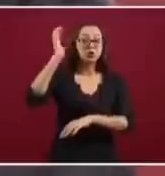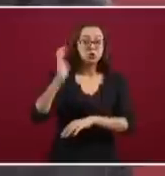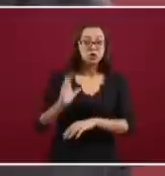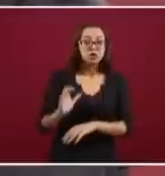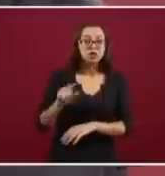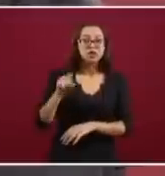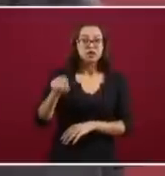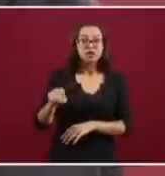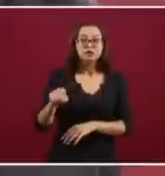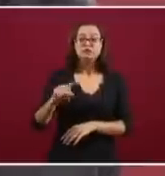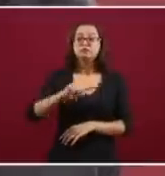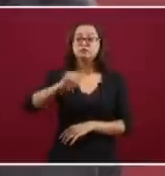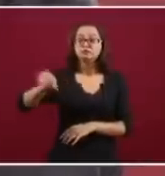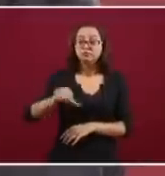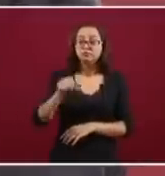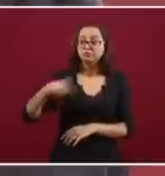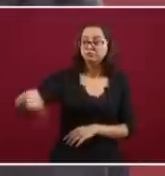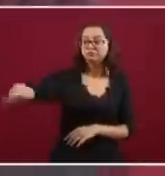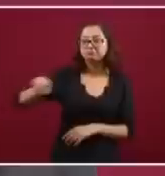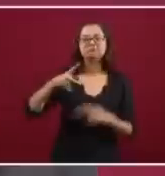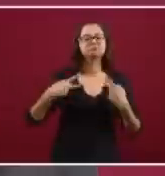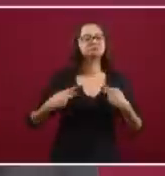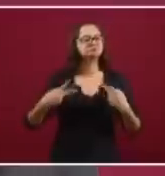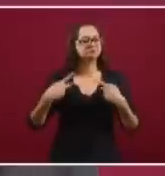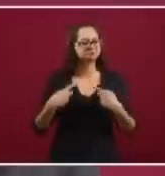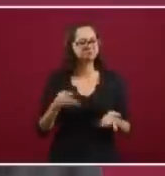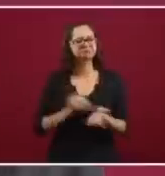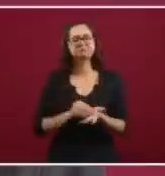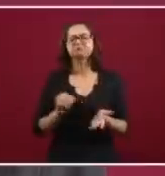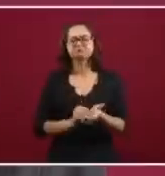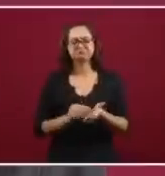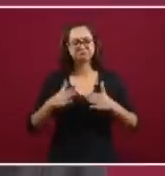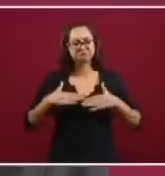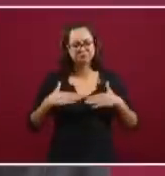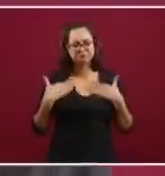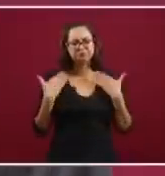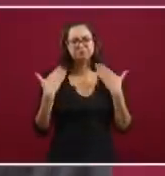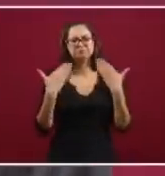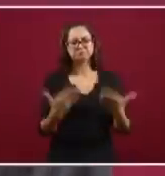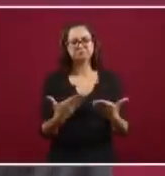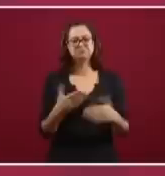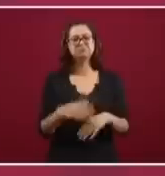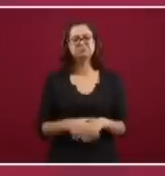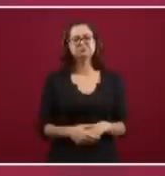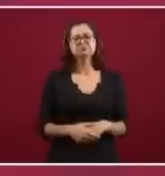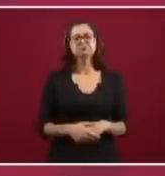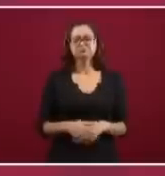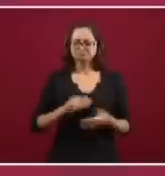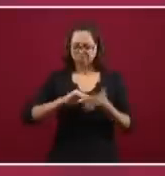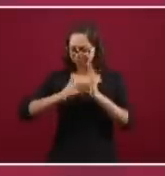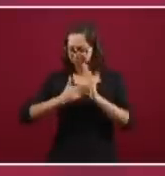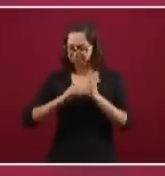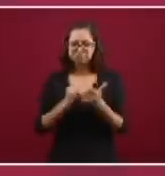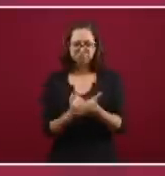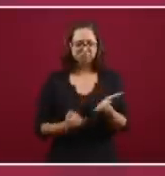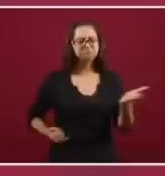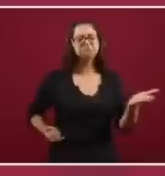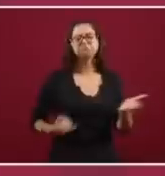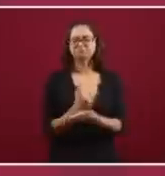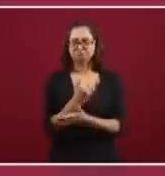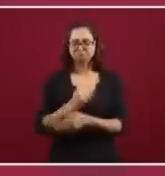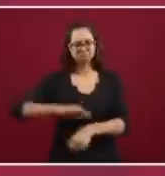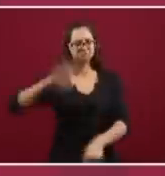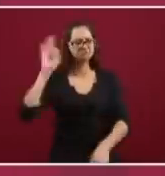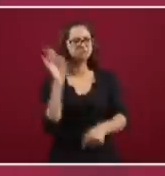la gente nos sigue teniendo confianza y apoya y respalda la estrategia